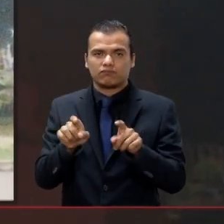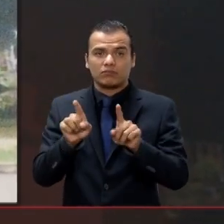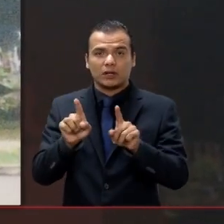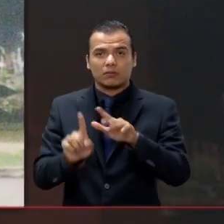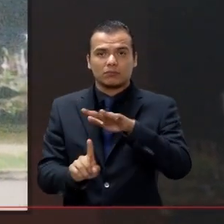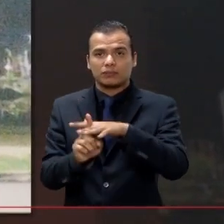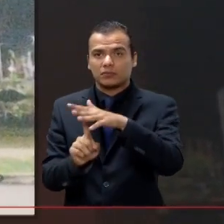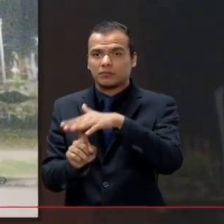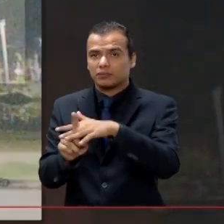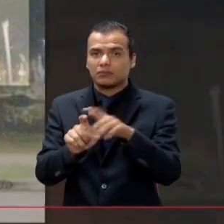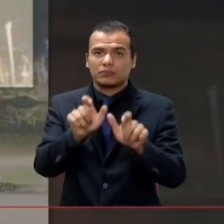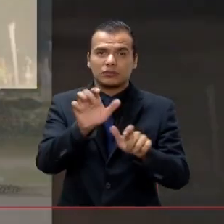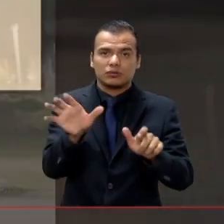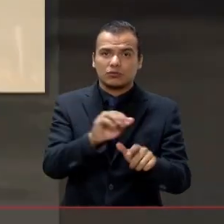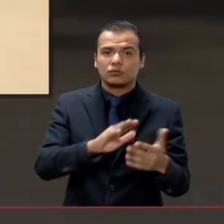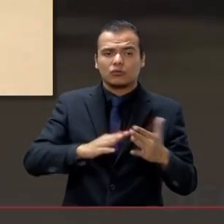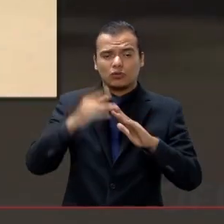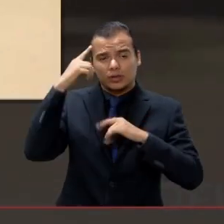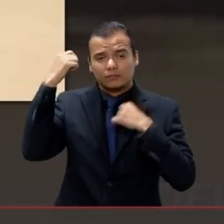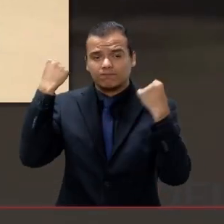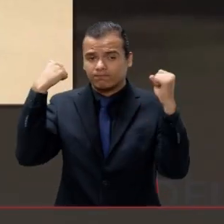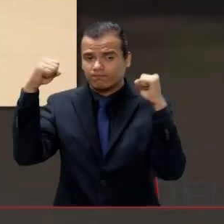aumentan la preocupación entre la población.